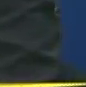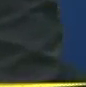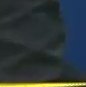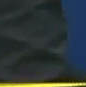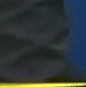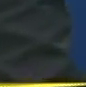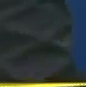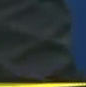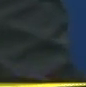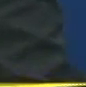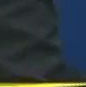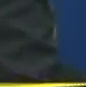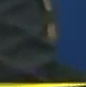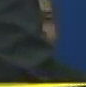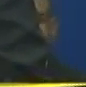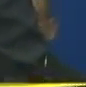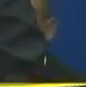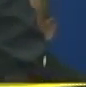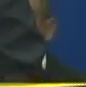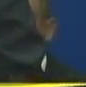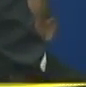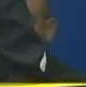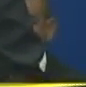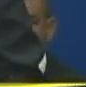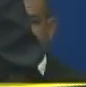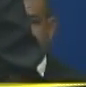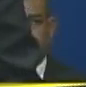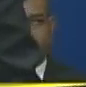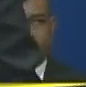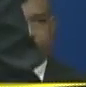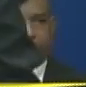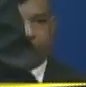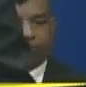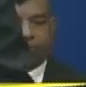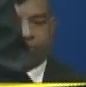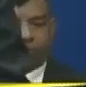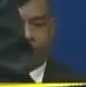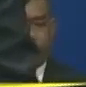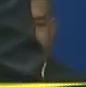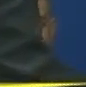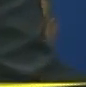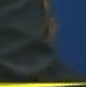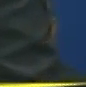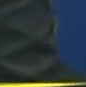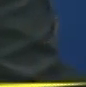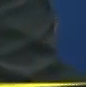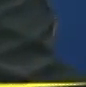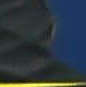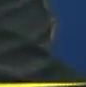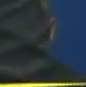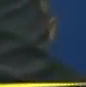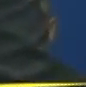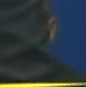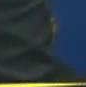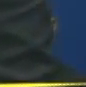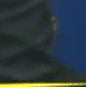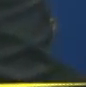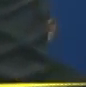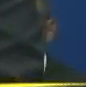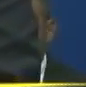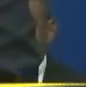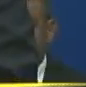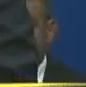combatiente Cilia Flores de Maduro, excelentísimo señor Mehmet Muz, ministro de Comercio de la